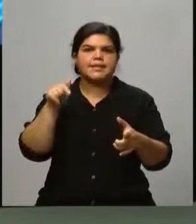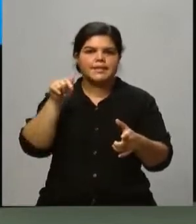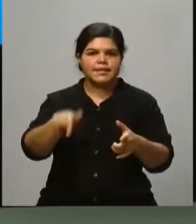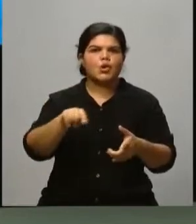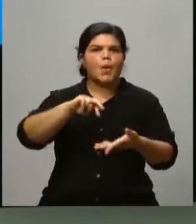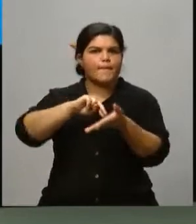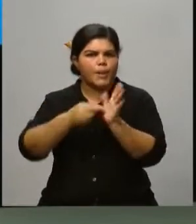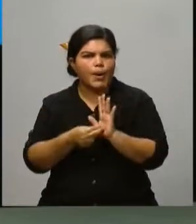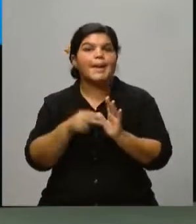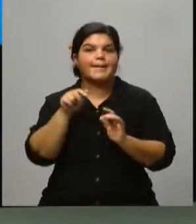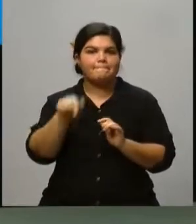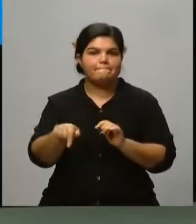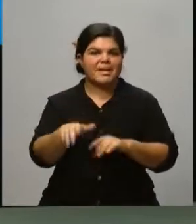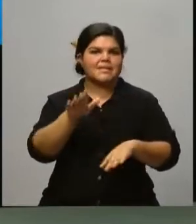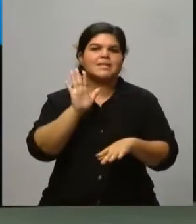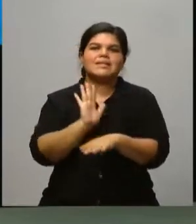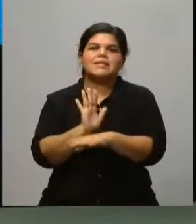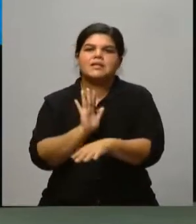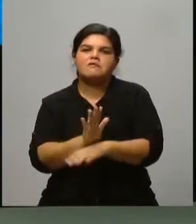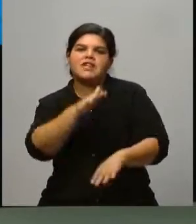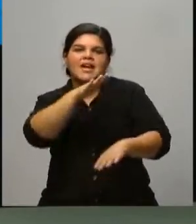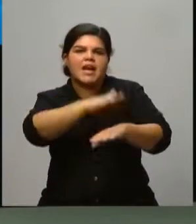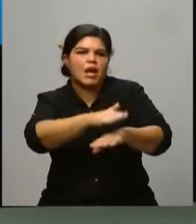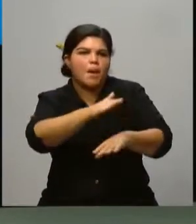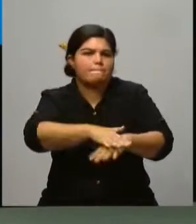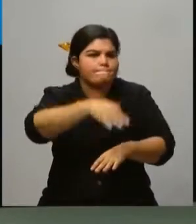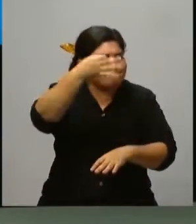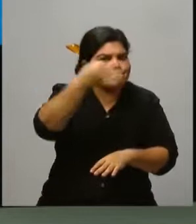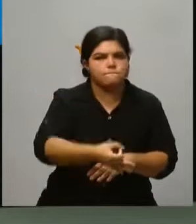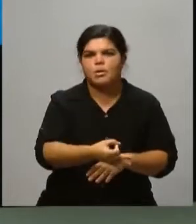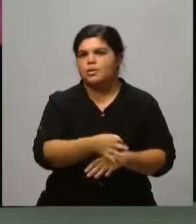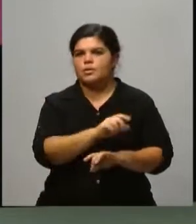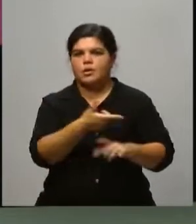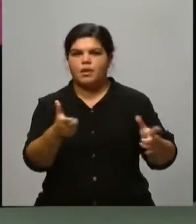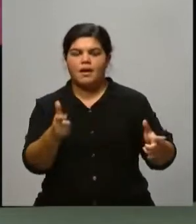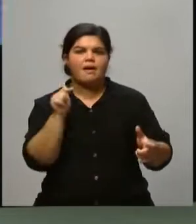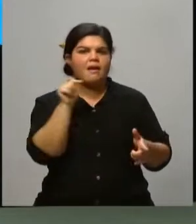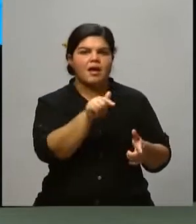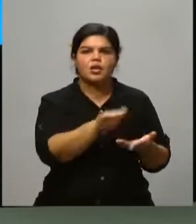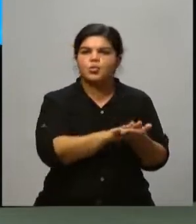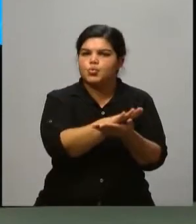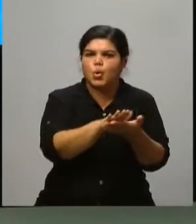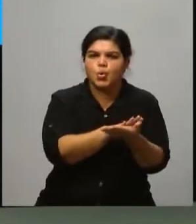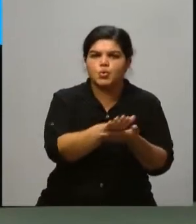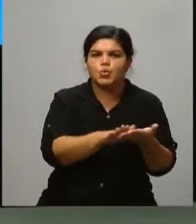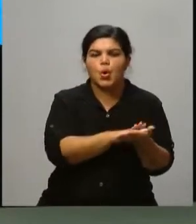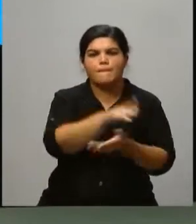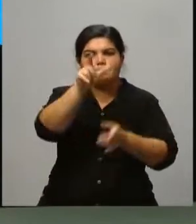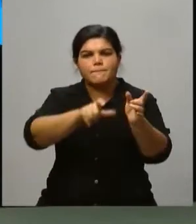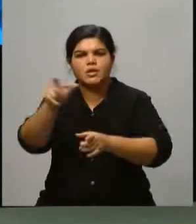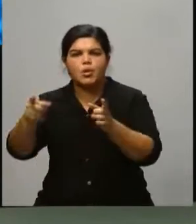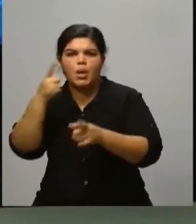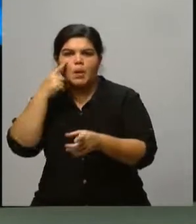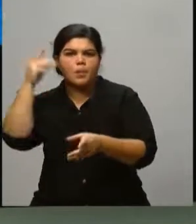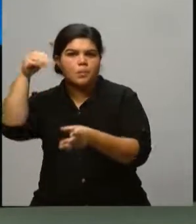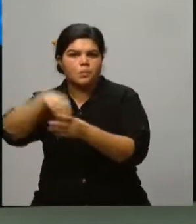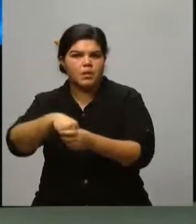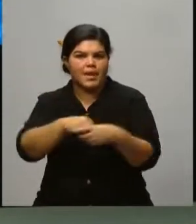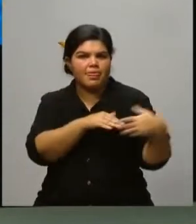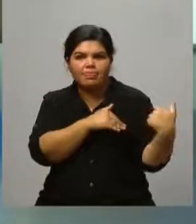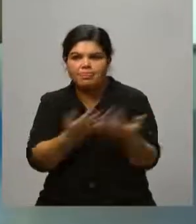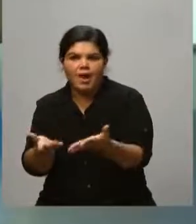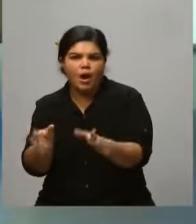los años que está llevando a cabo su gobierno, Alberto Fernández, y que son un continuo derrotero